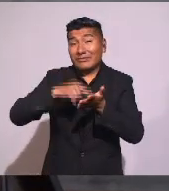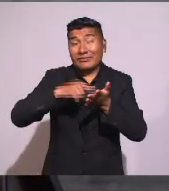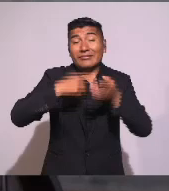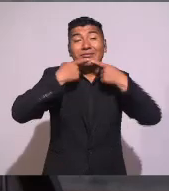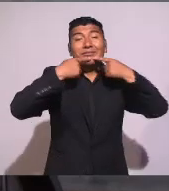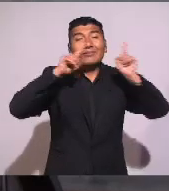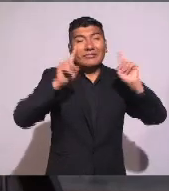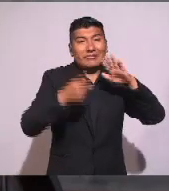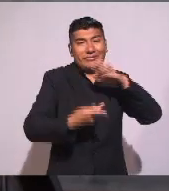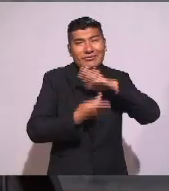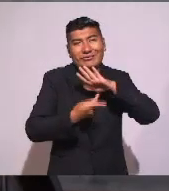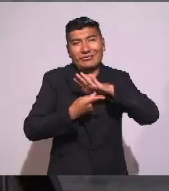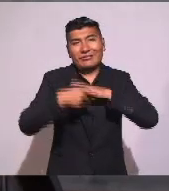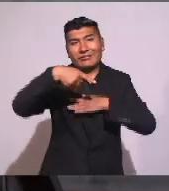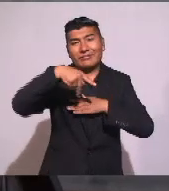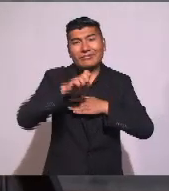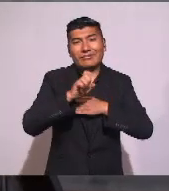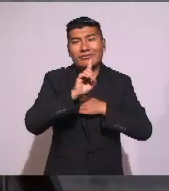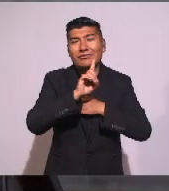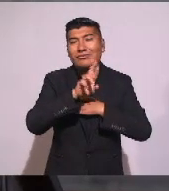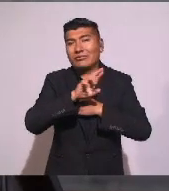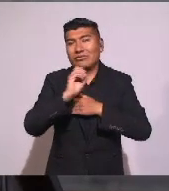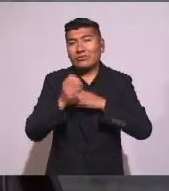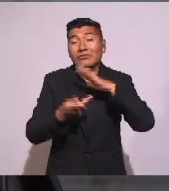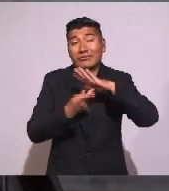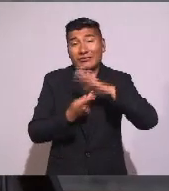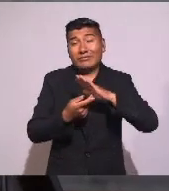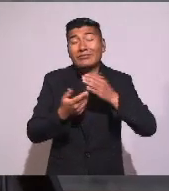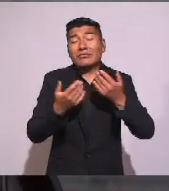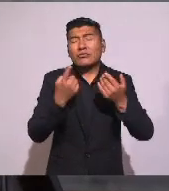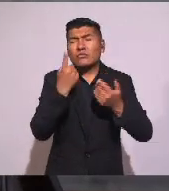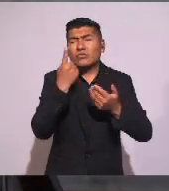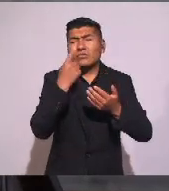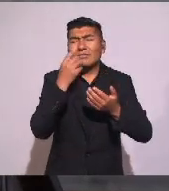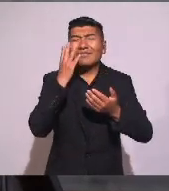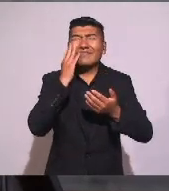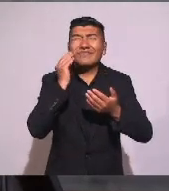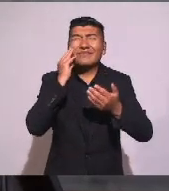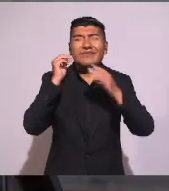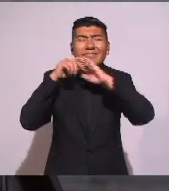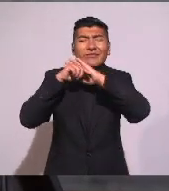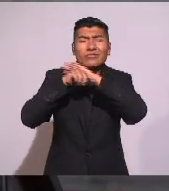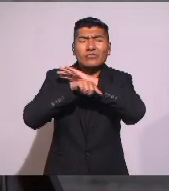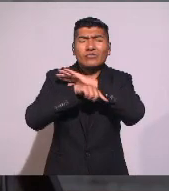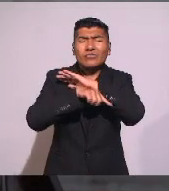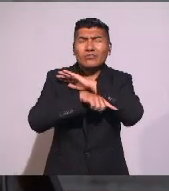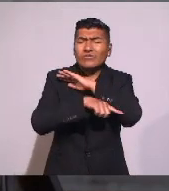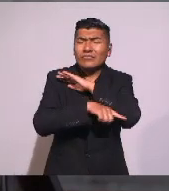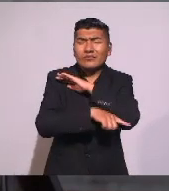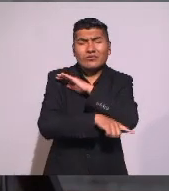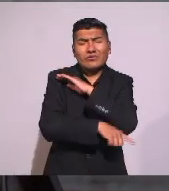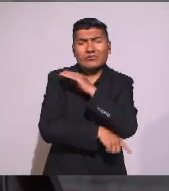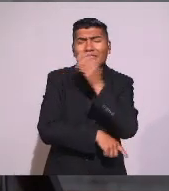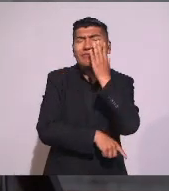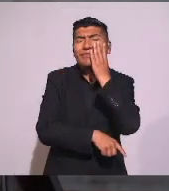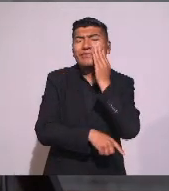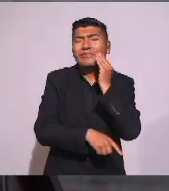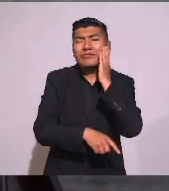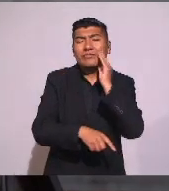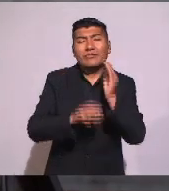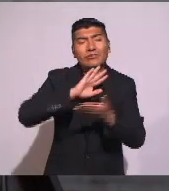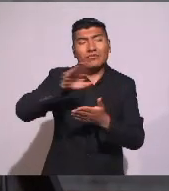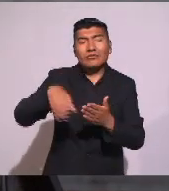apóstol pedro es una experiencia profunda hermosa de encuentro con cristo una experiencia que todo